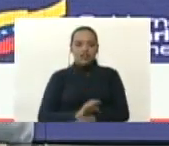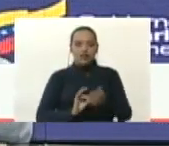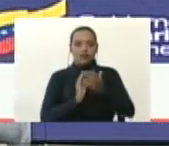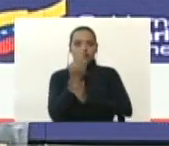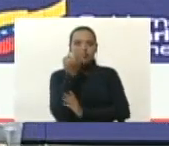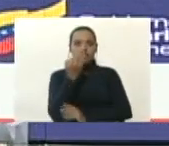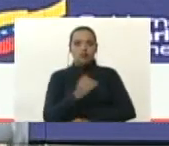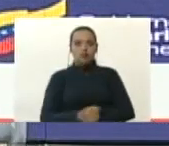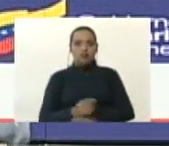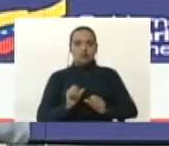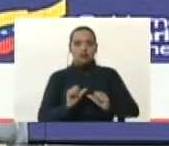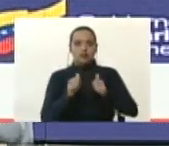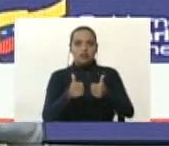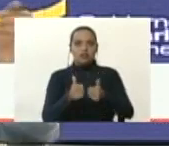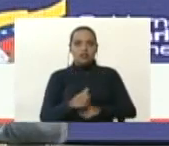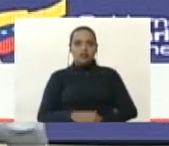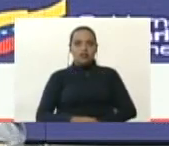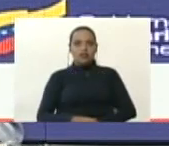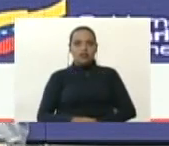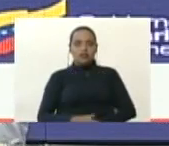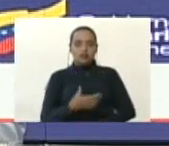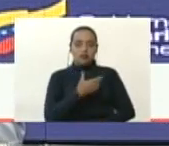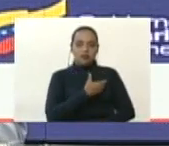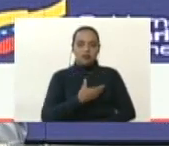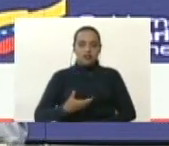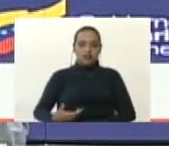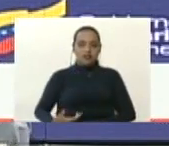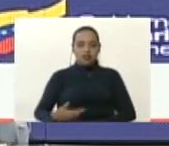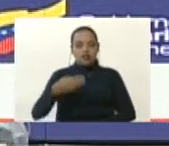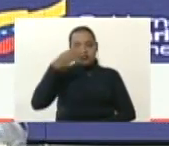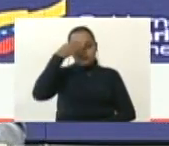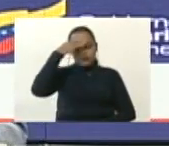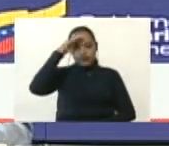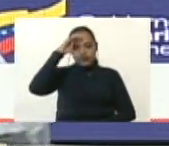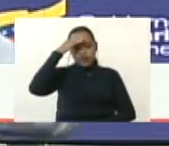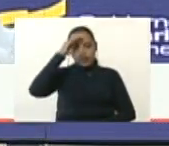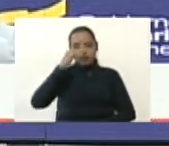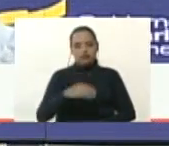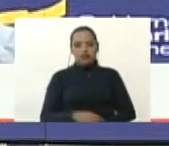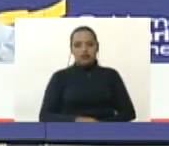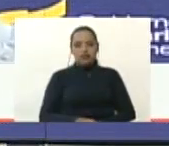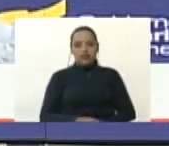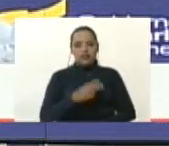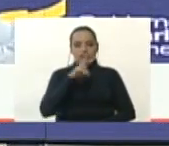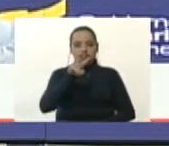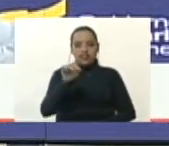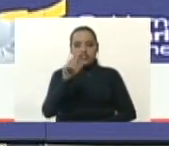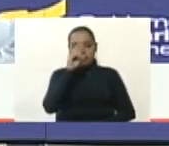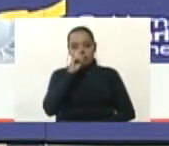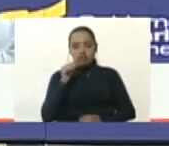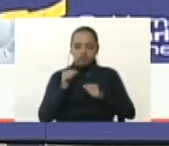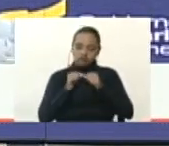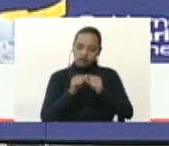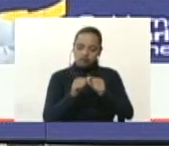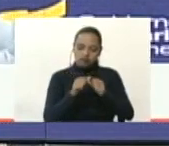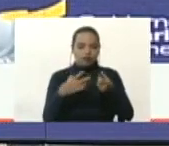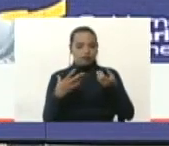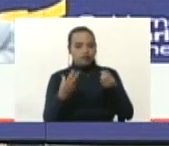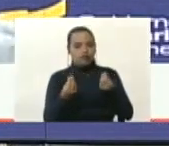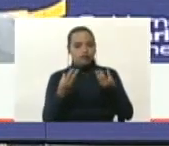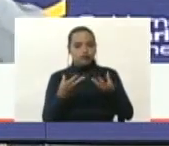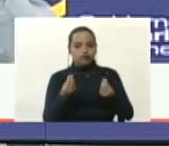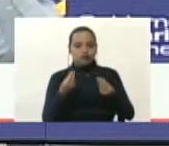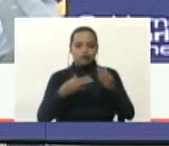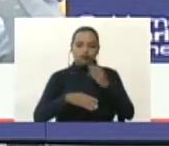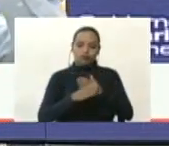fundación e inauguración por parte del comandante Fidel Castro Ruz. 20 años. Y mira cómo ha tenido miles de